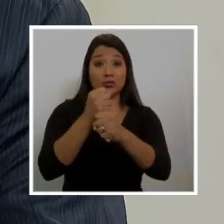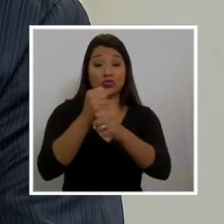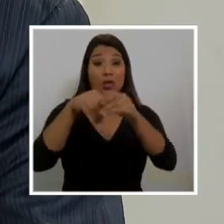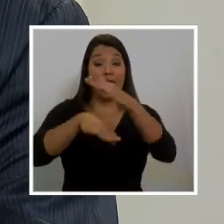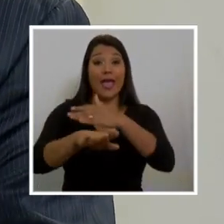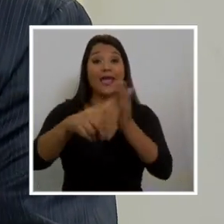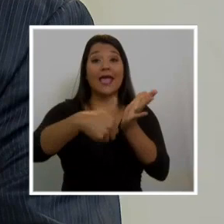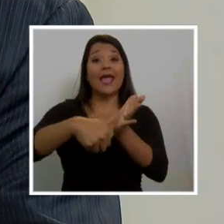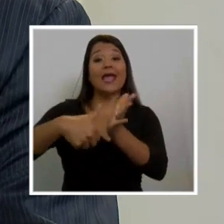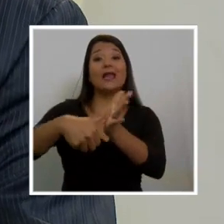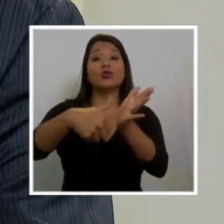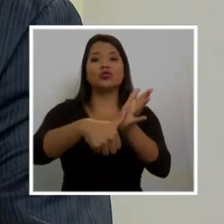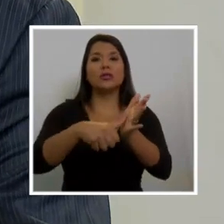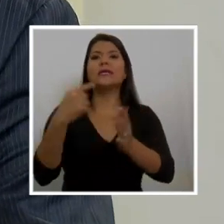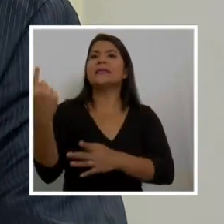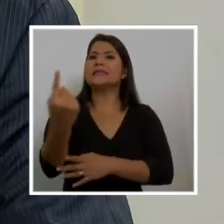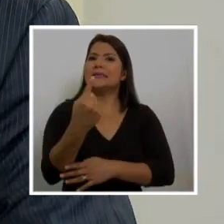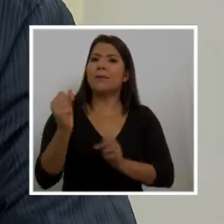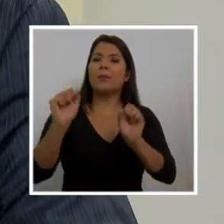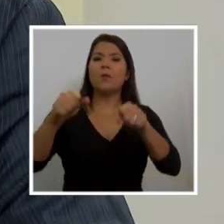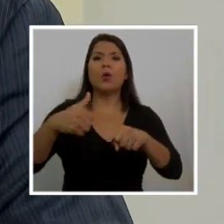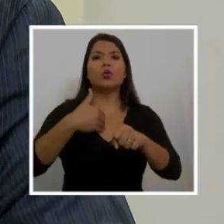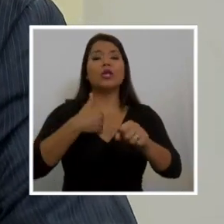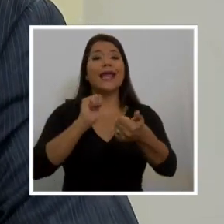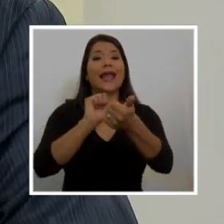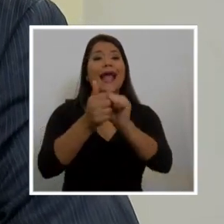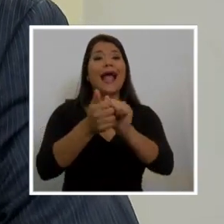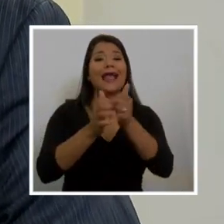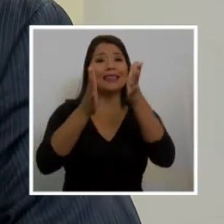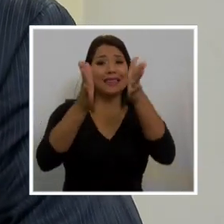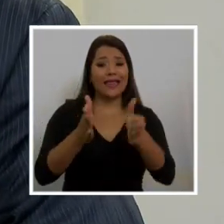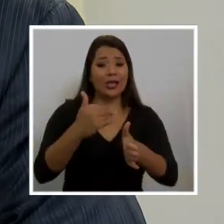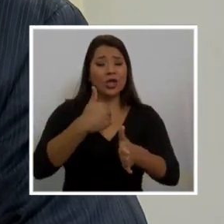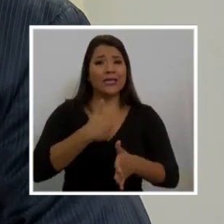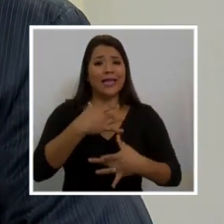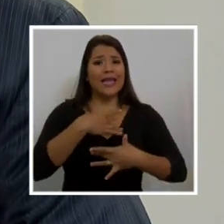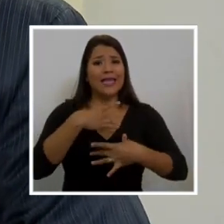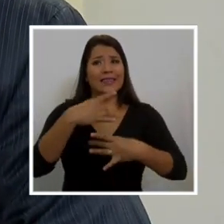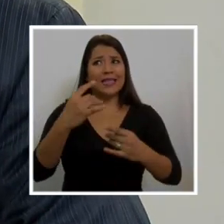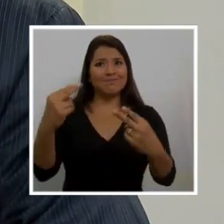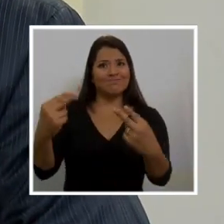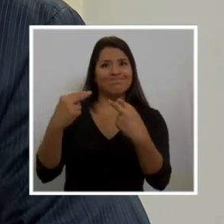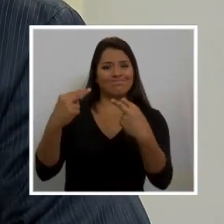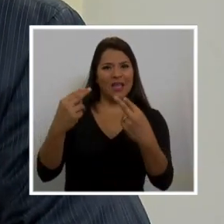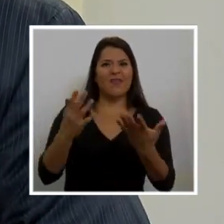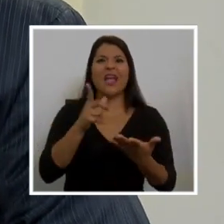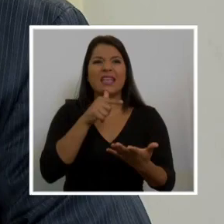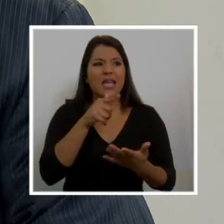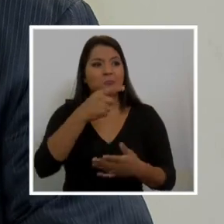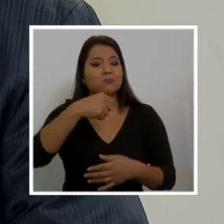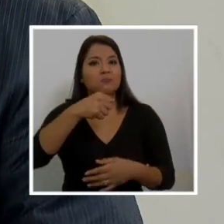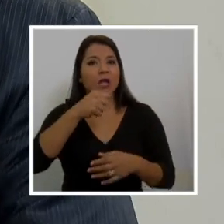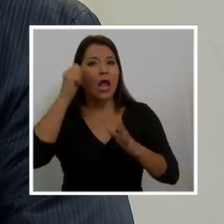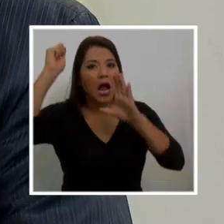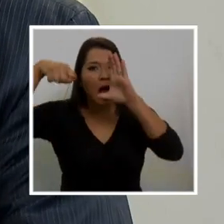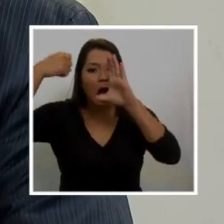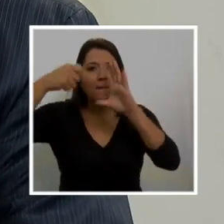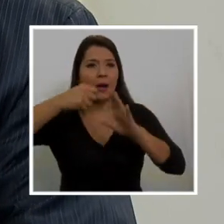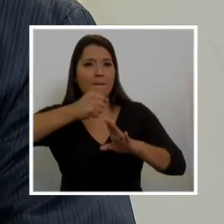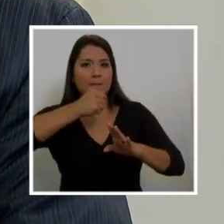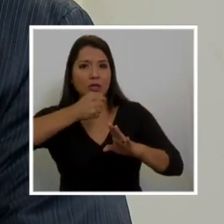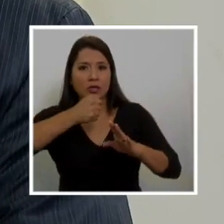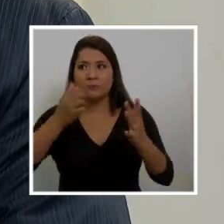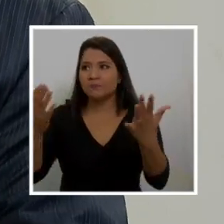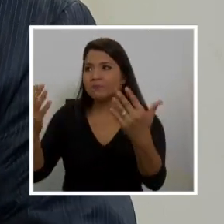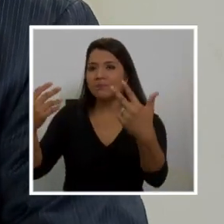este periodo, siempre candidatos muy interesados en ser más visibles ante ustedes, los medios de comunicación, y eso lo permite